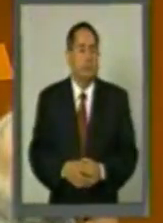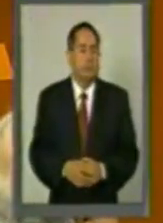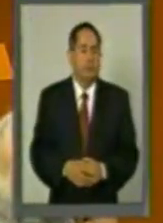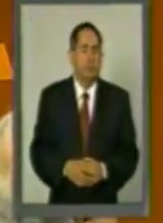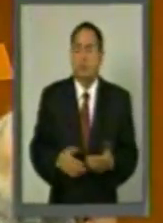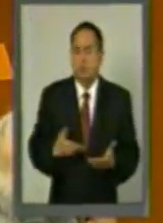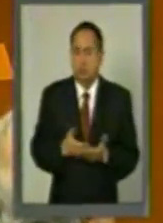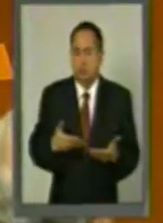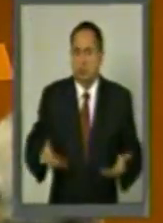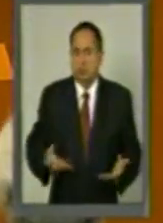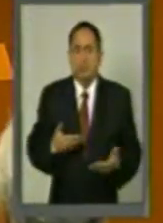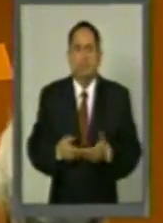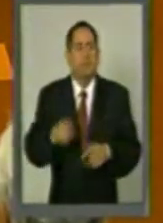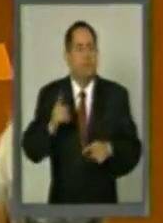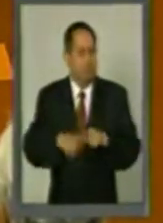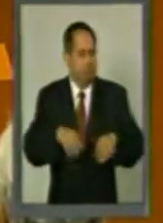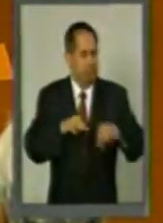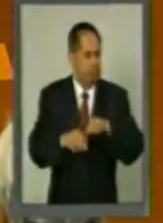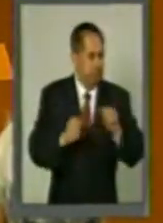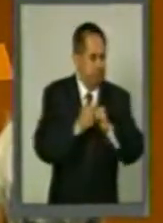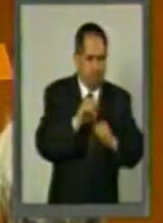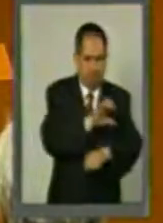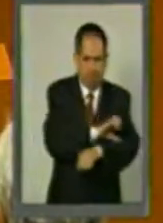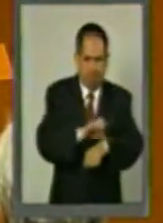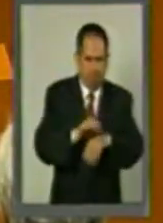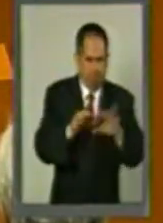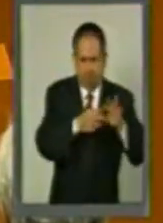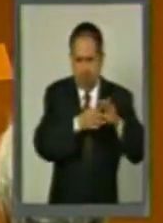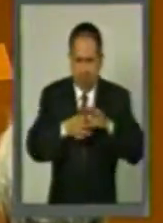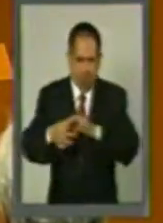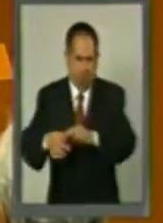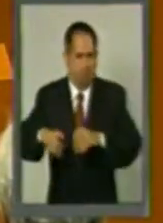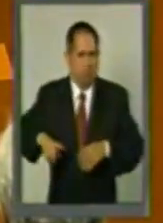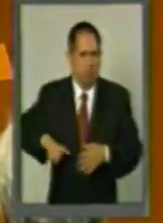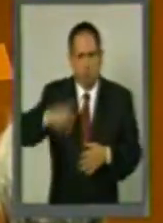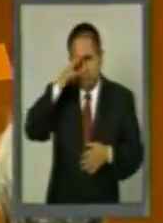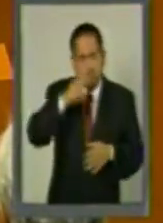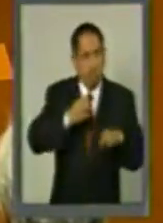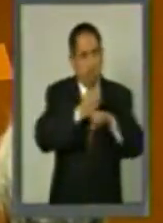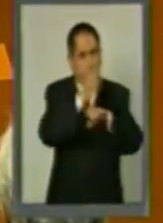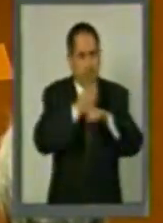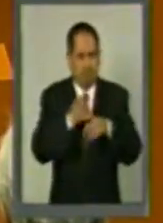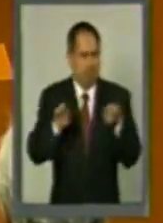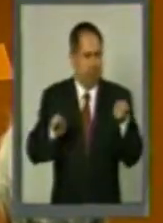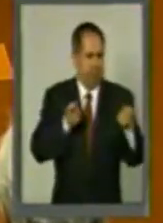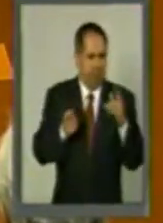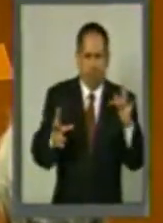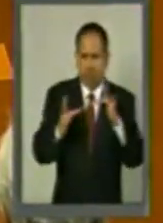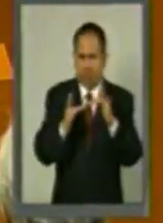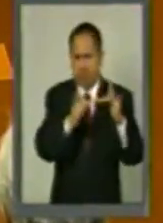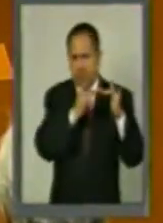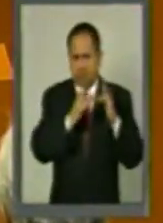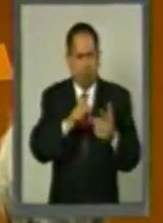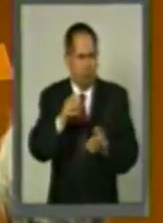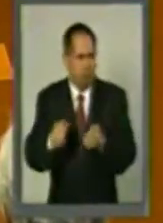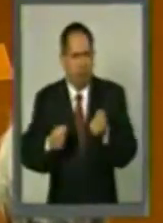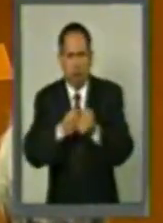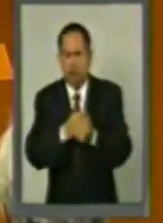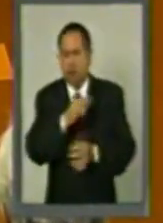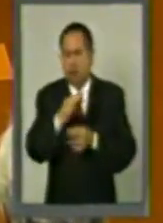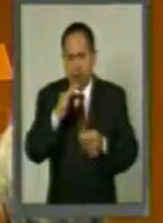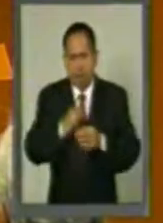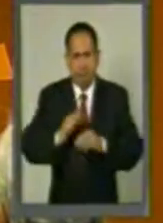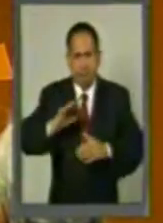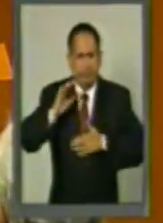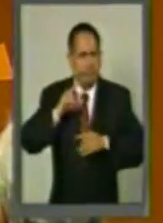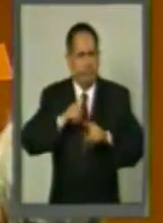Actualmente ha sido el trabajo coordinado del Gobierno de la República con los estados, con el respaldo leal y patriótico